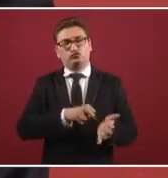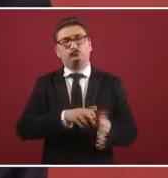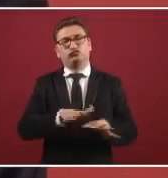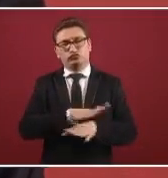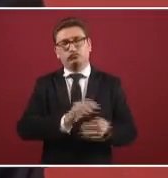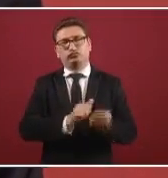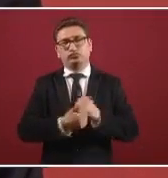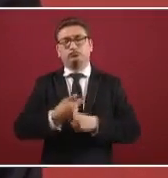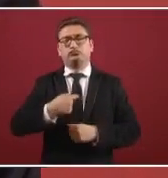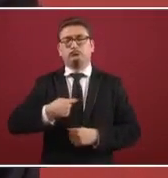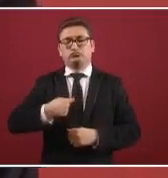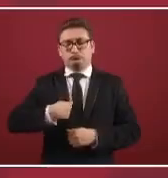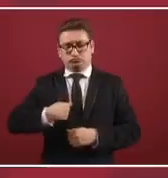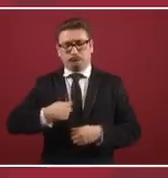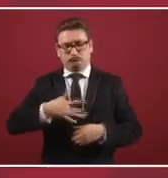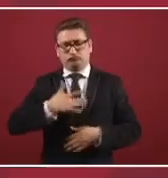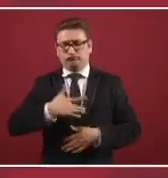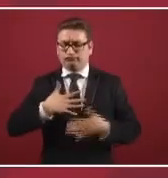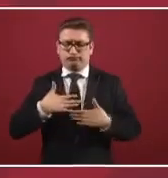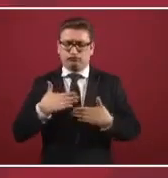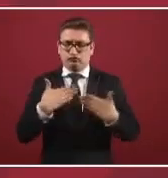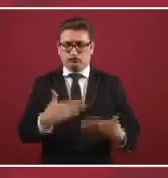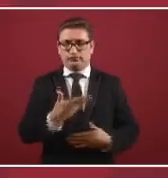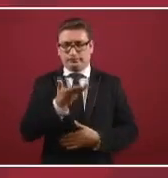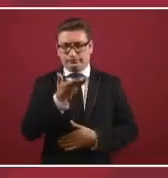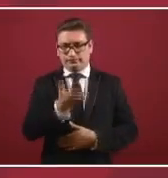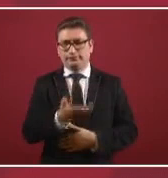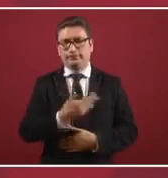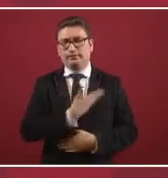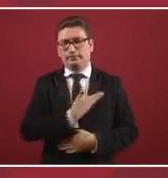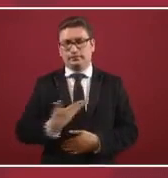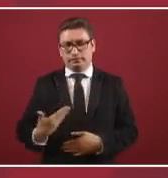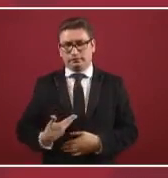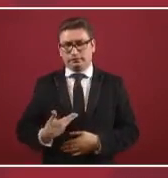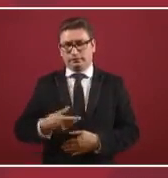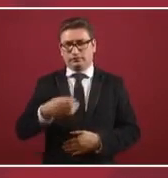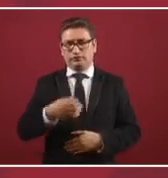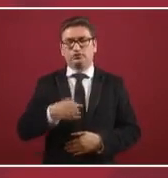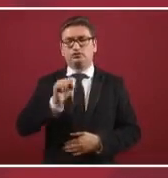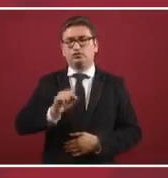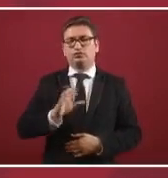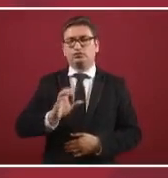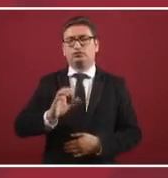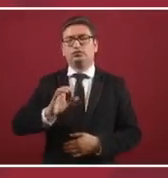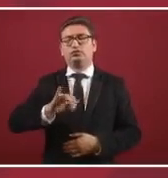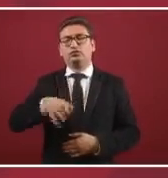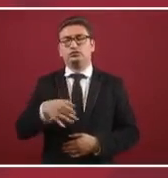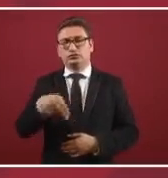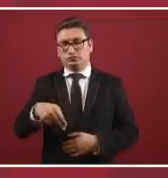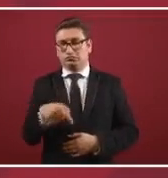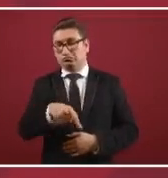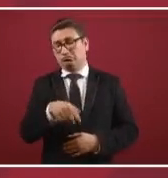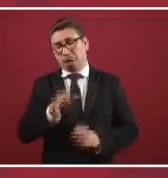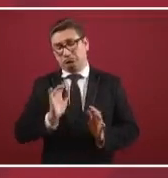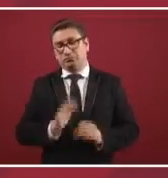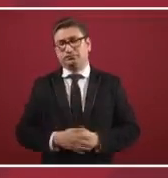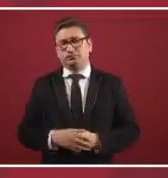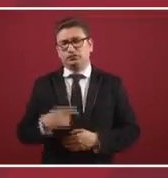tengo confianza en el presidente de la Suprema Corte de Justicia y